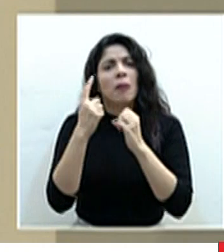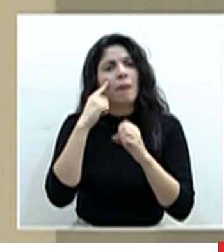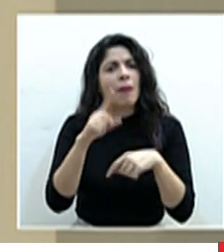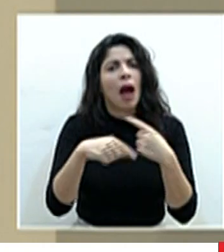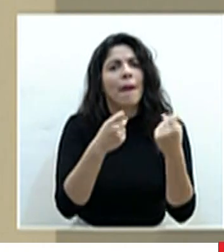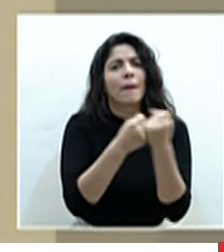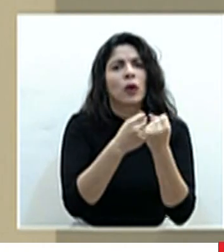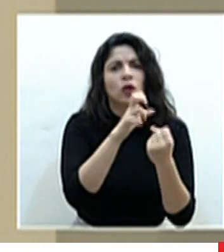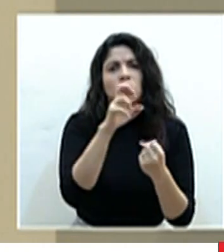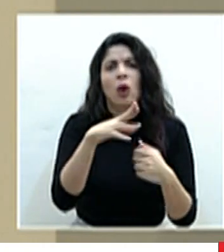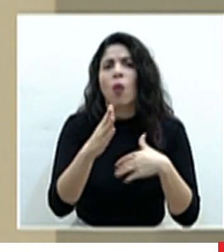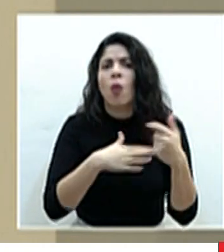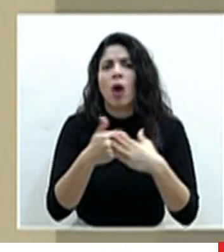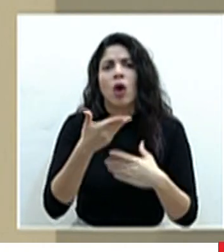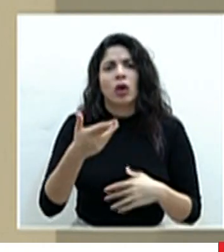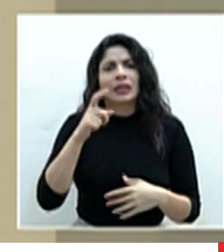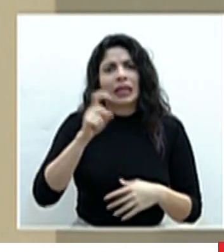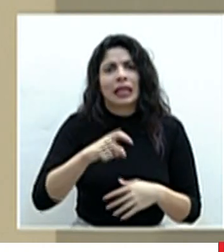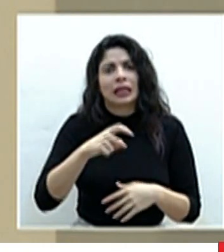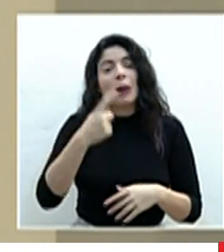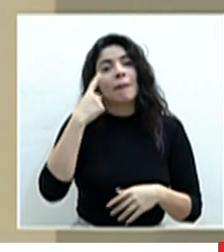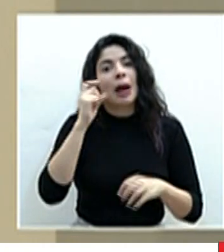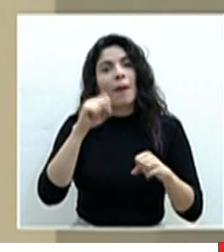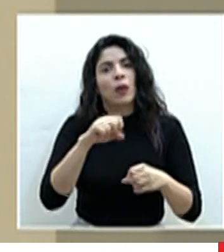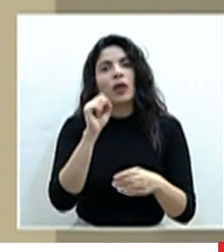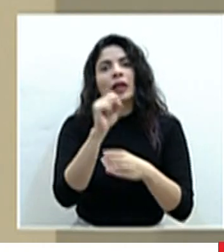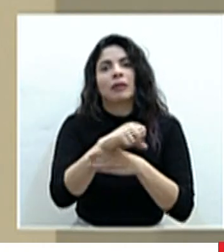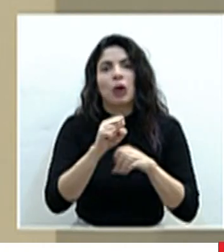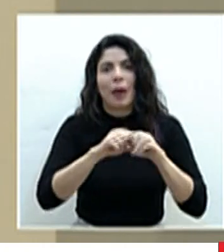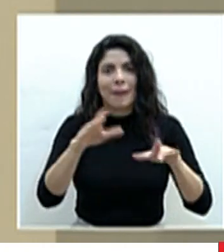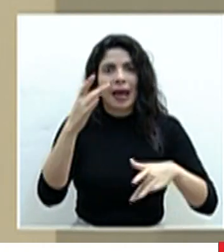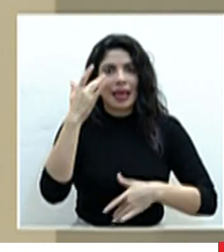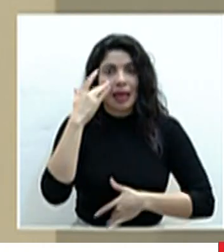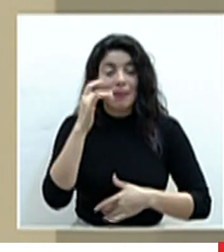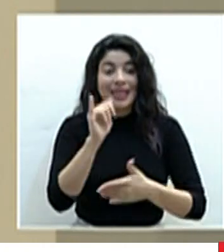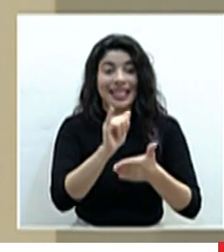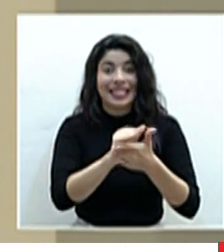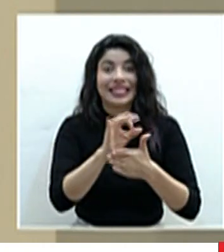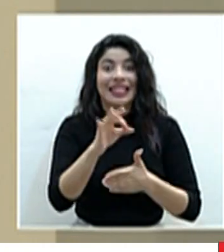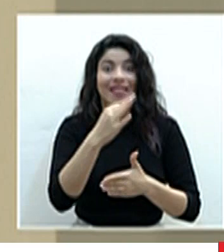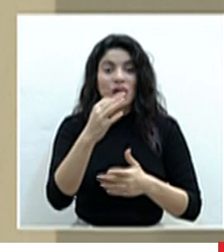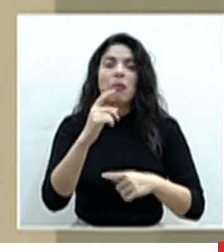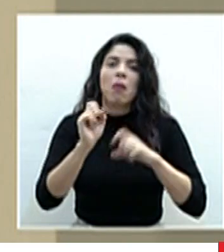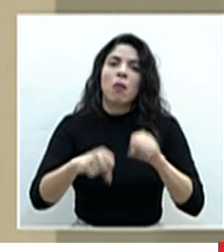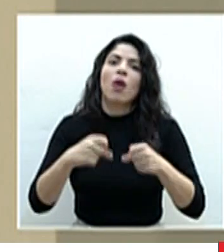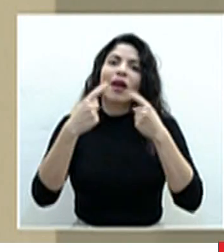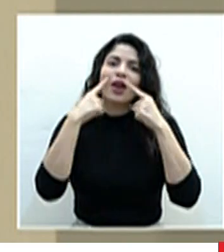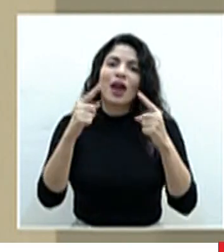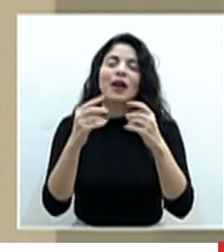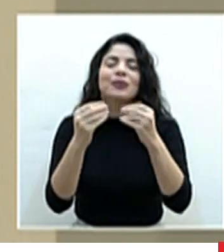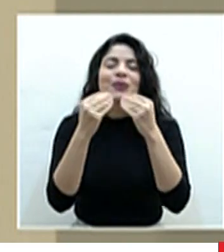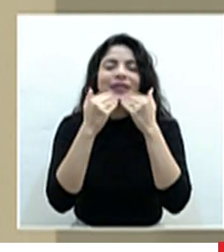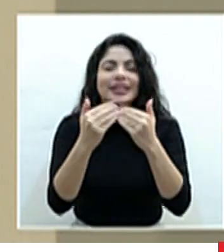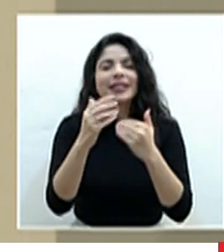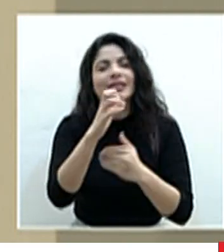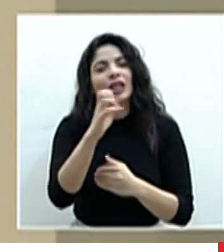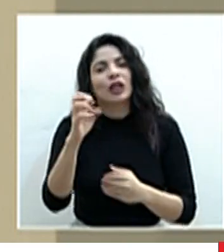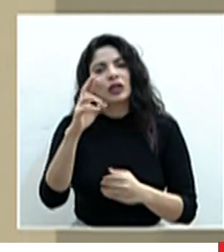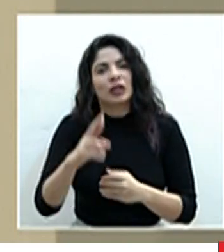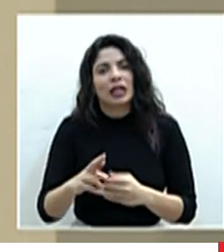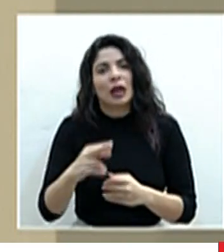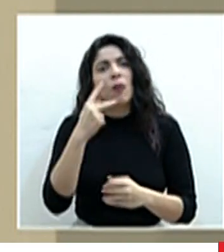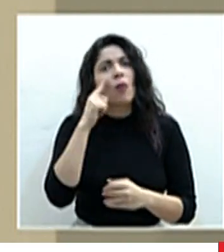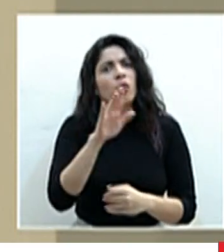Costa Rica en todo lo que se necesita para superar a esta pandemia. Así lo vamos a hacer. Gracias a Costa Rica por